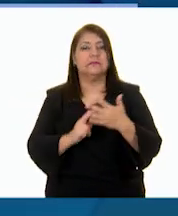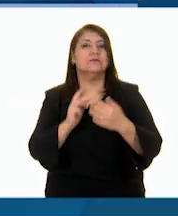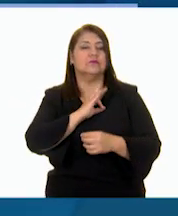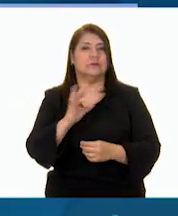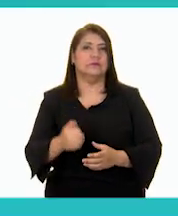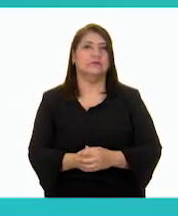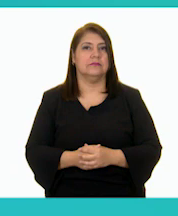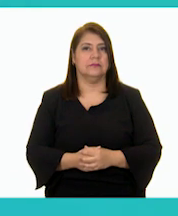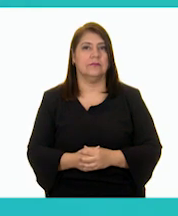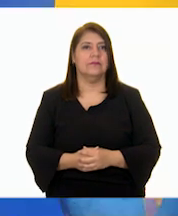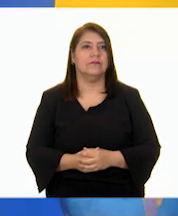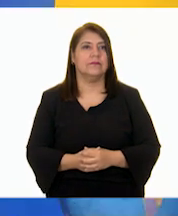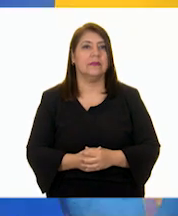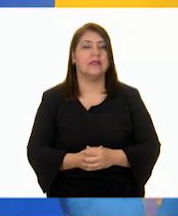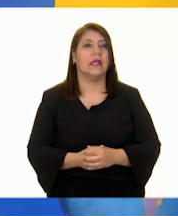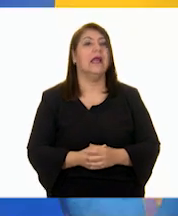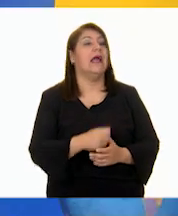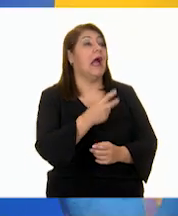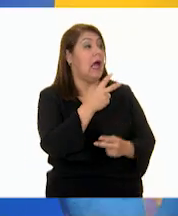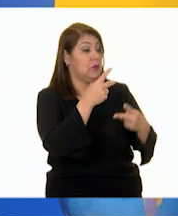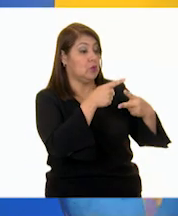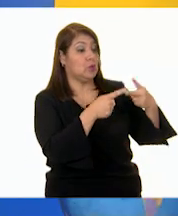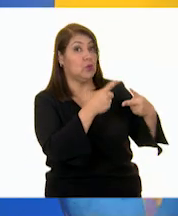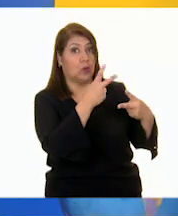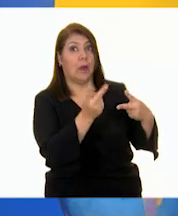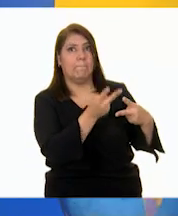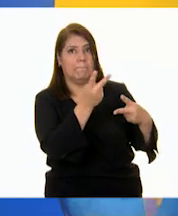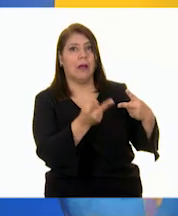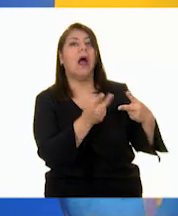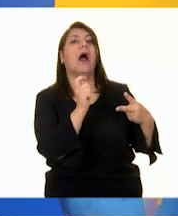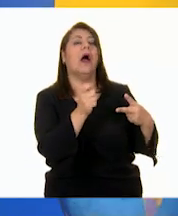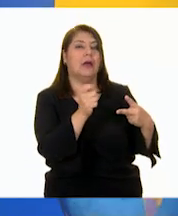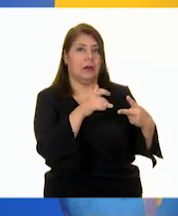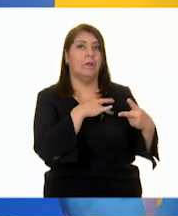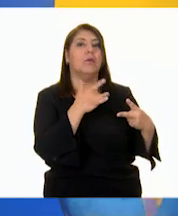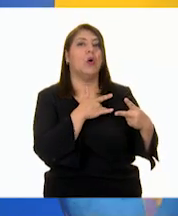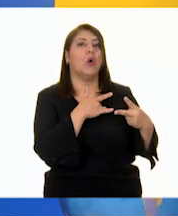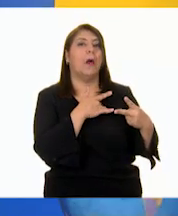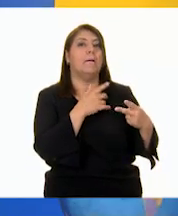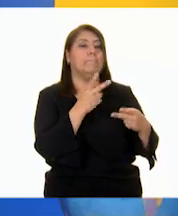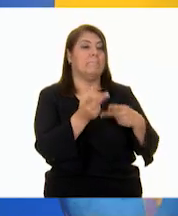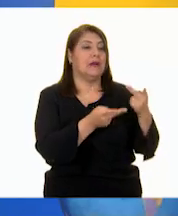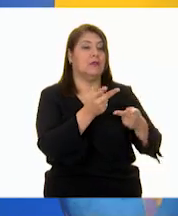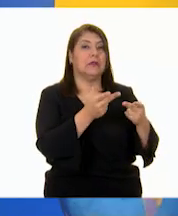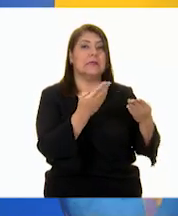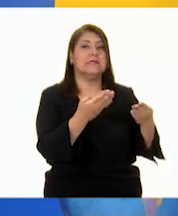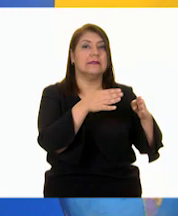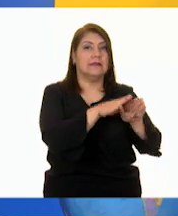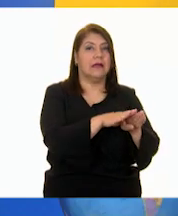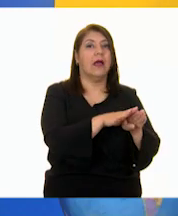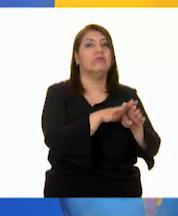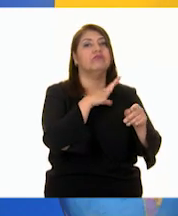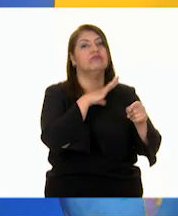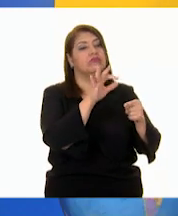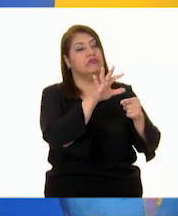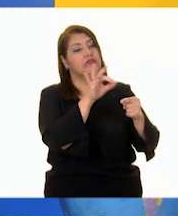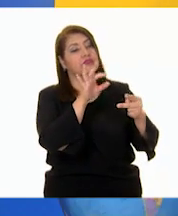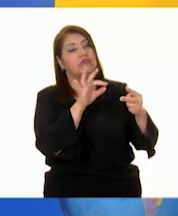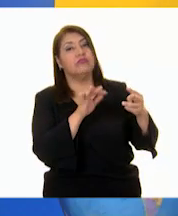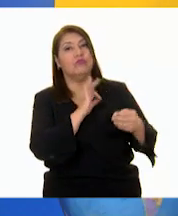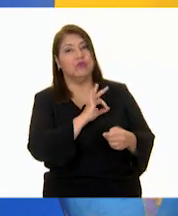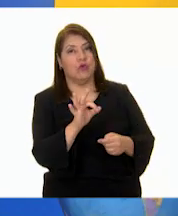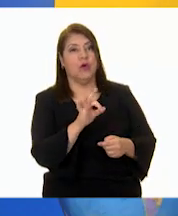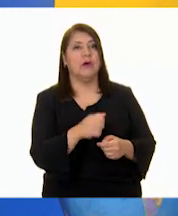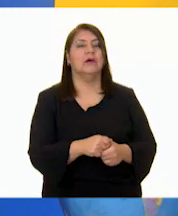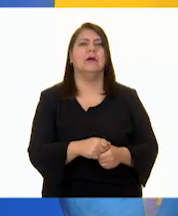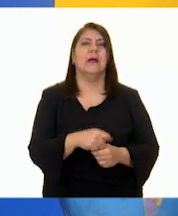bien. Ambas, como dijeron, son preguntas cerradas de opción múltiple. Pero lo interesante, ¿me pueden explicar por favor un poco cuál es